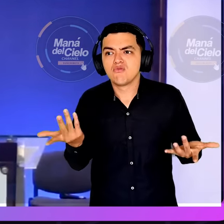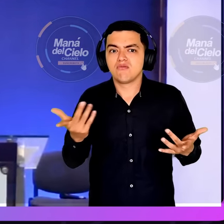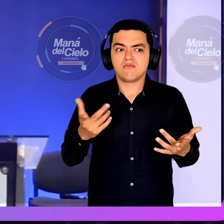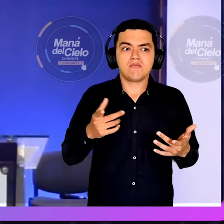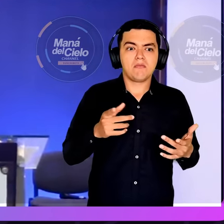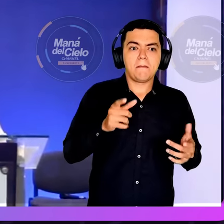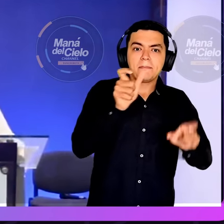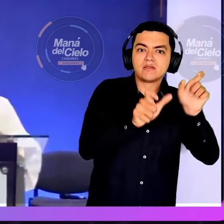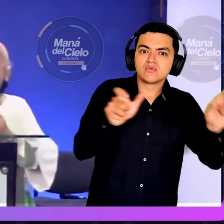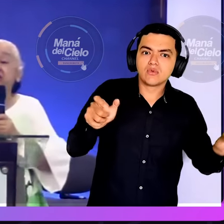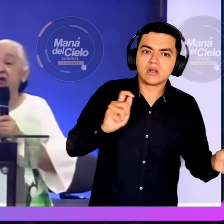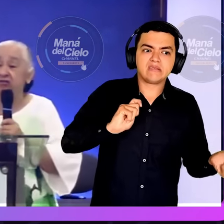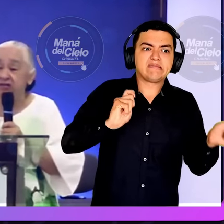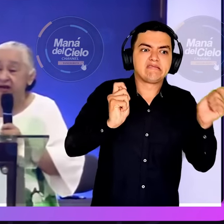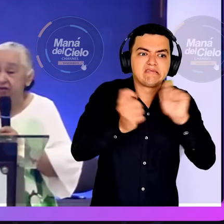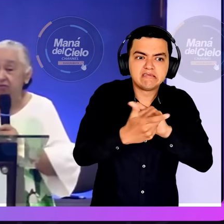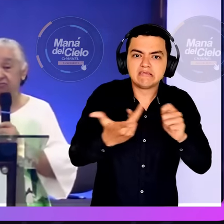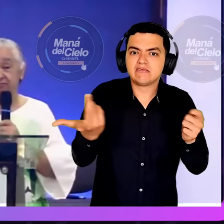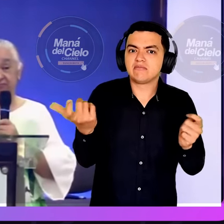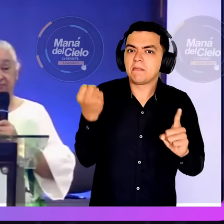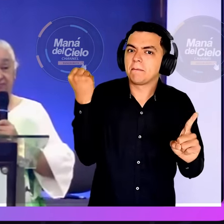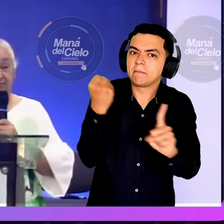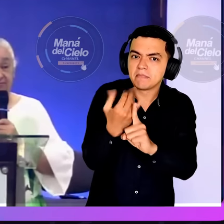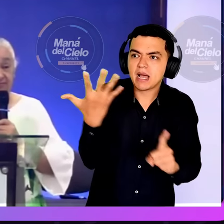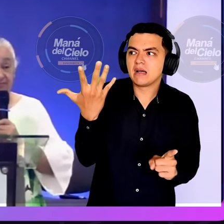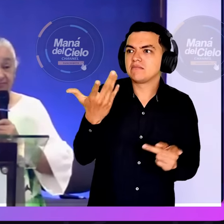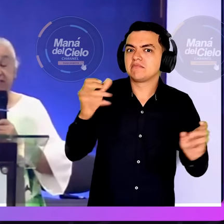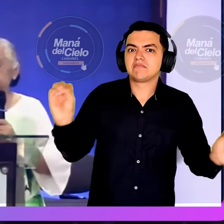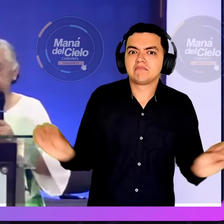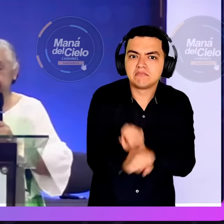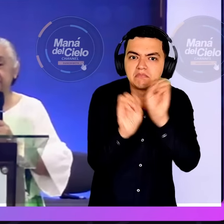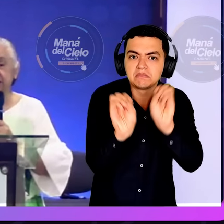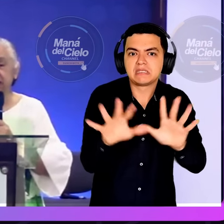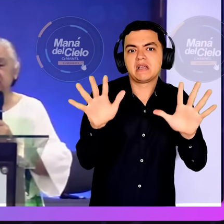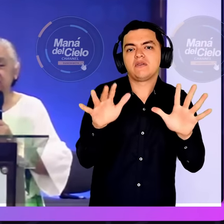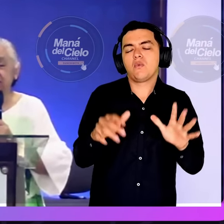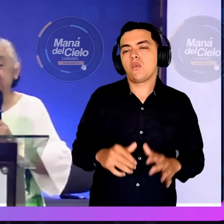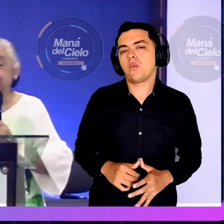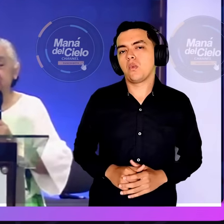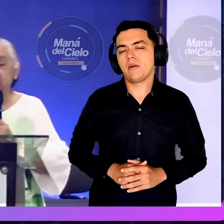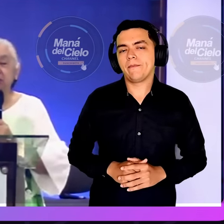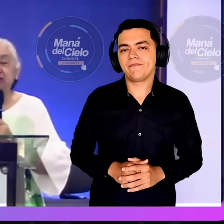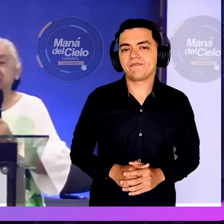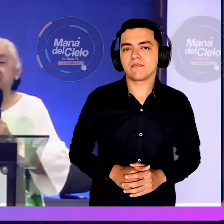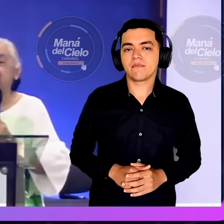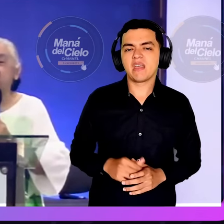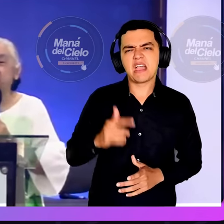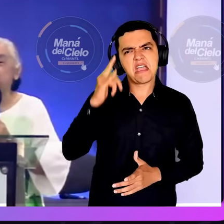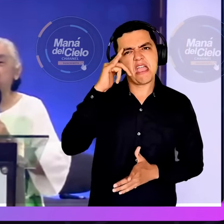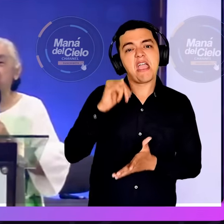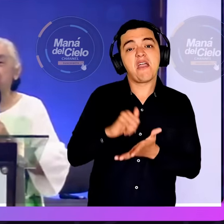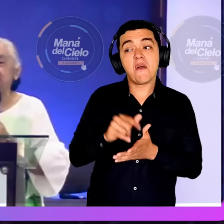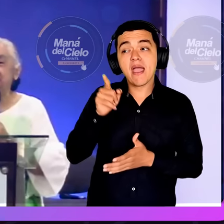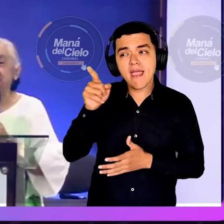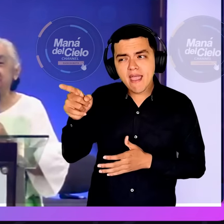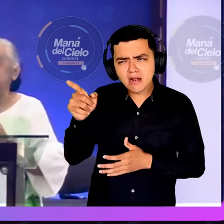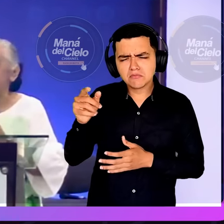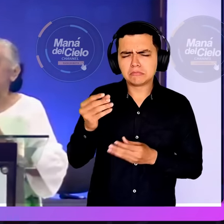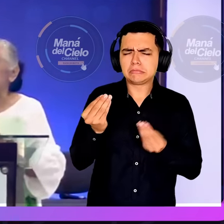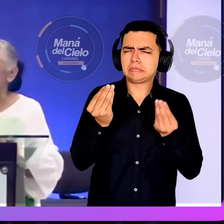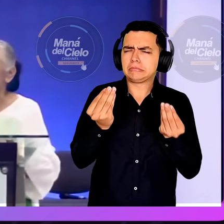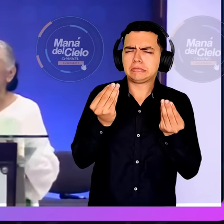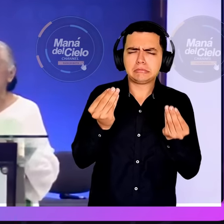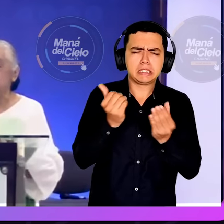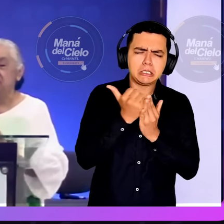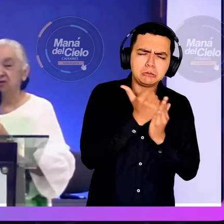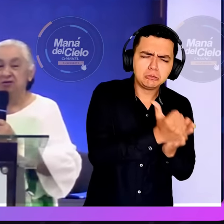maravillas, habían milagros, algo extraordinario. Sí, de verdad. Entonces, yo pienso que él oraba mucho por los jóvenes que estábamos